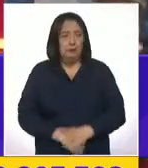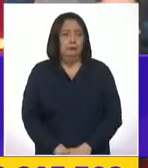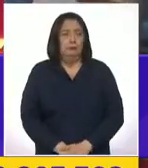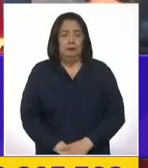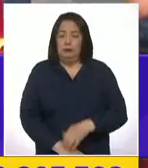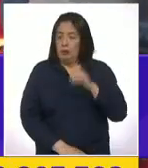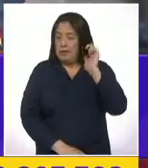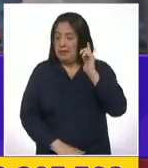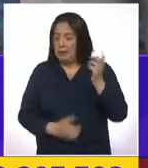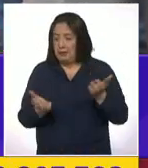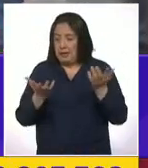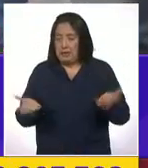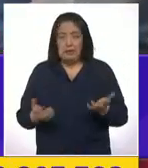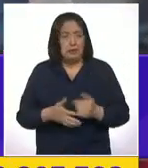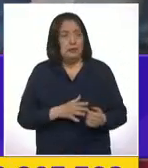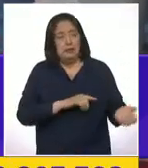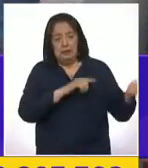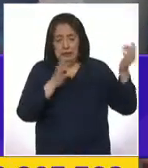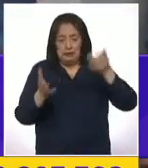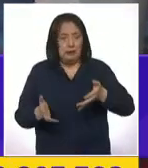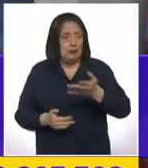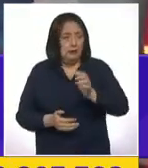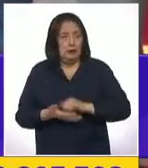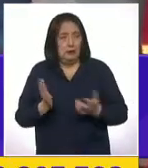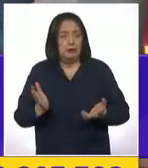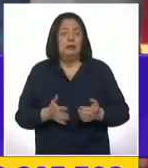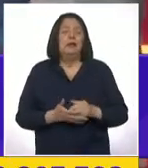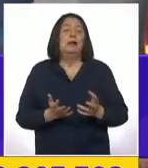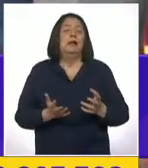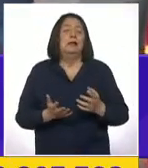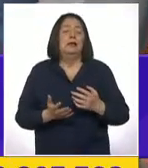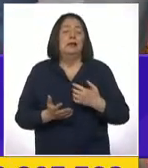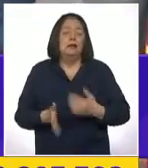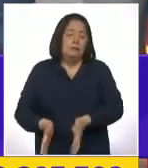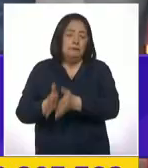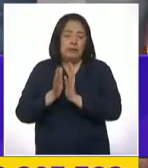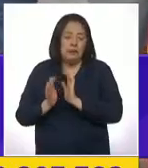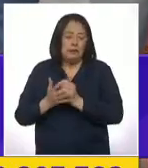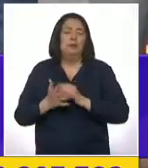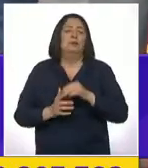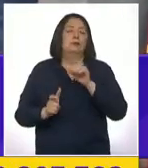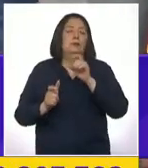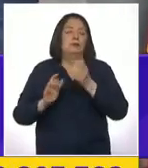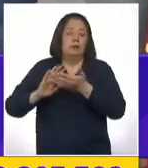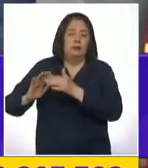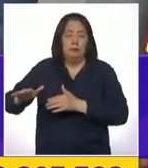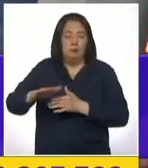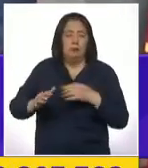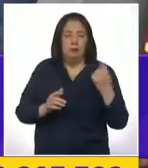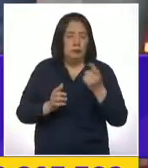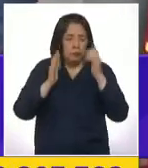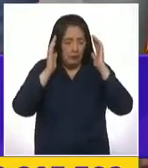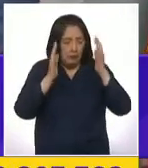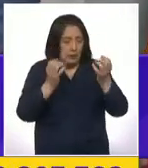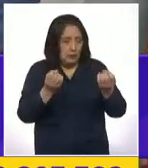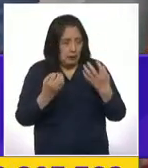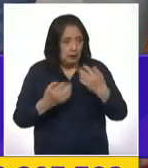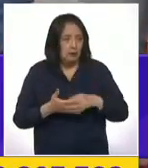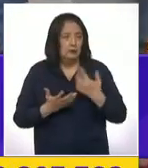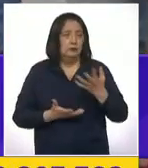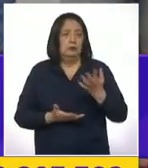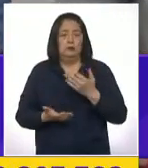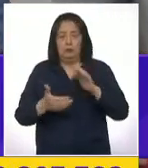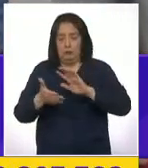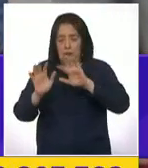están acá, que traigan la voz auténtica y el clamor de los pueblos, no solamente para escucharla y que se ve concretada